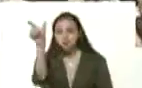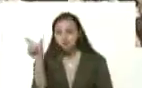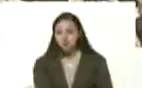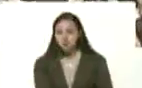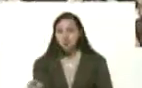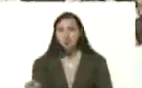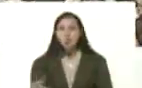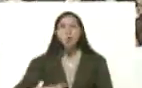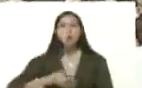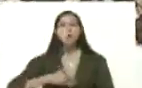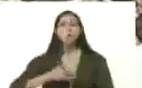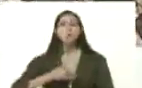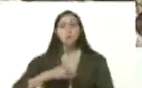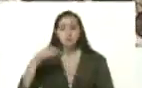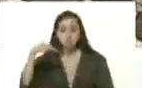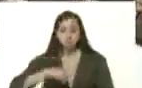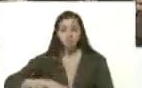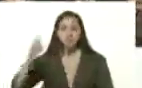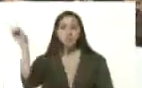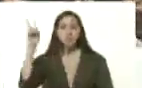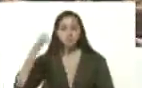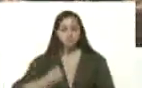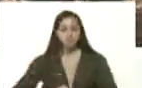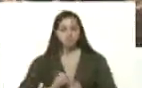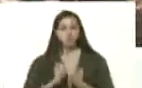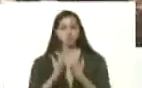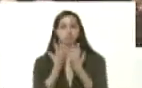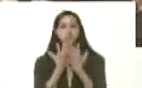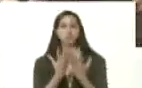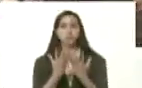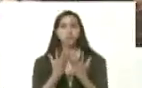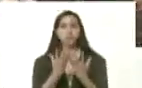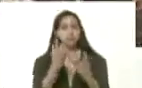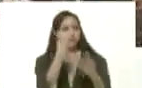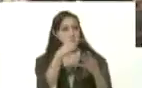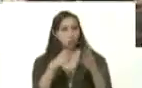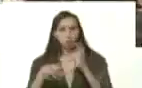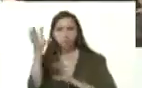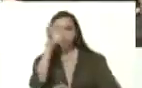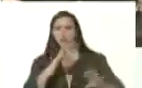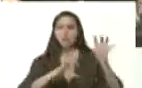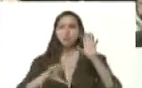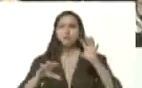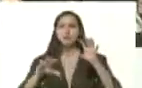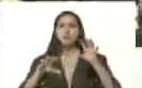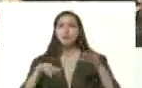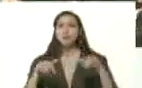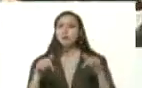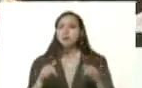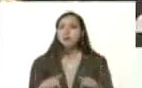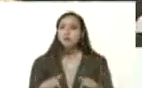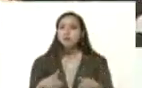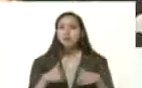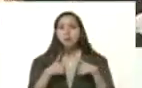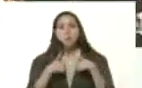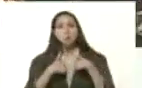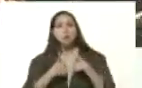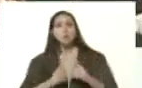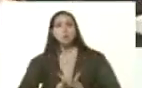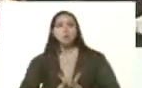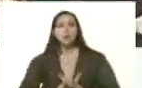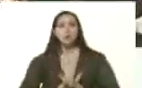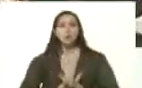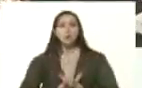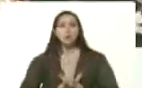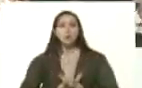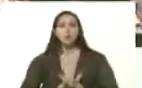de buena parte del mundo, que está cansada hoy día, está cansado hoy día